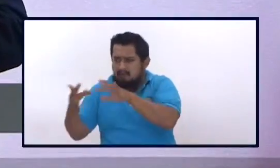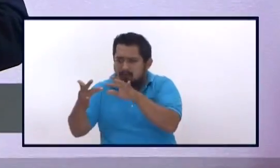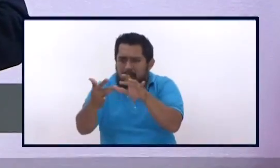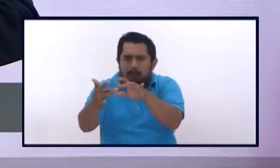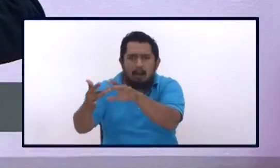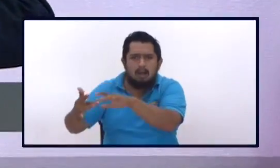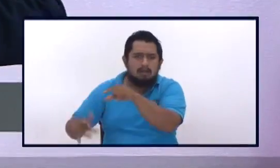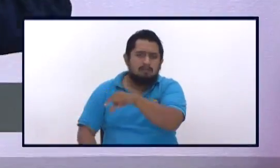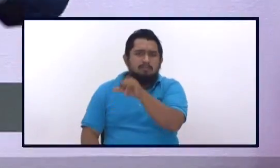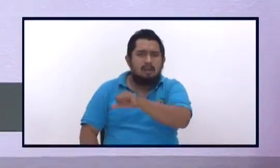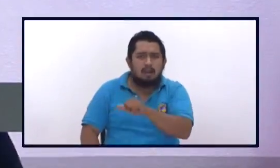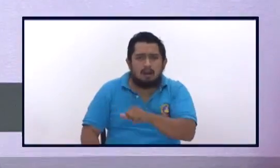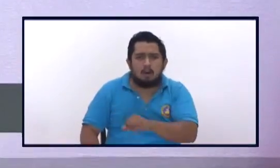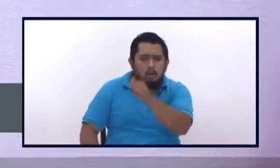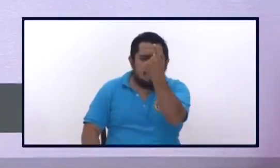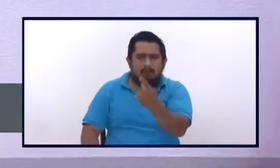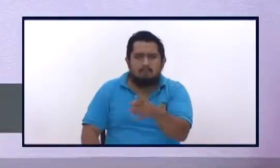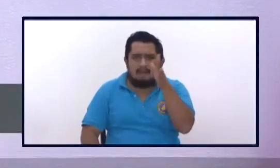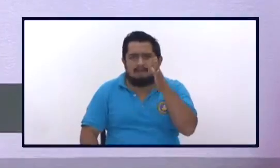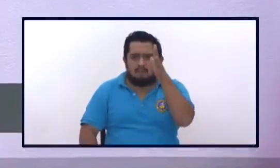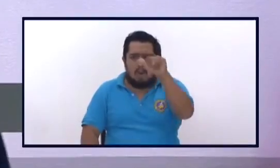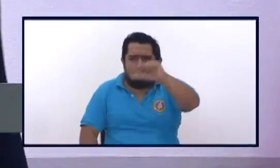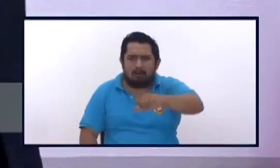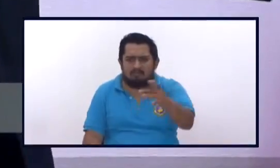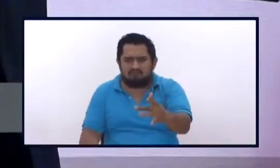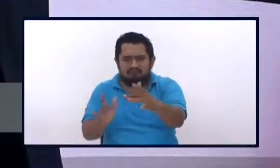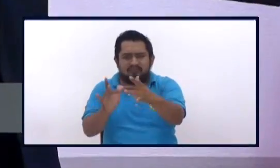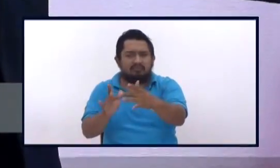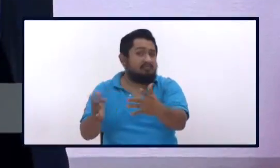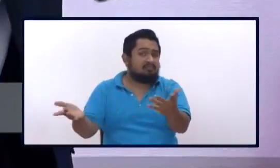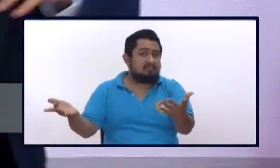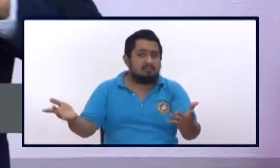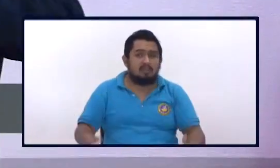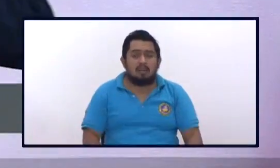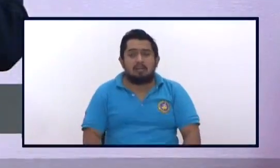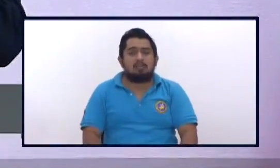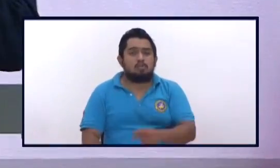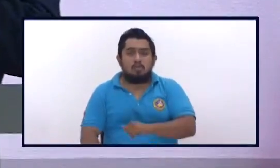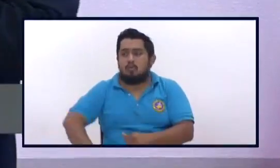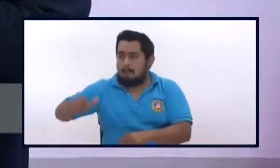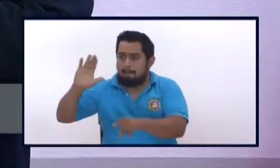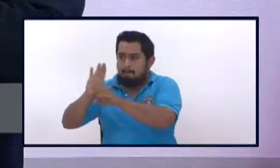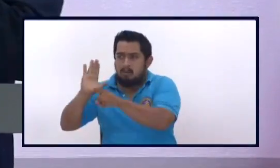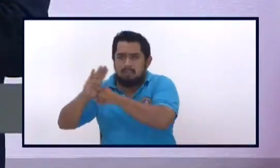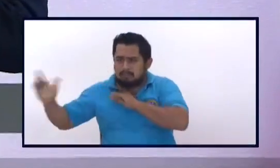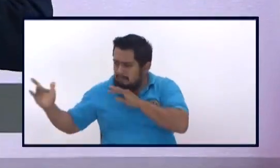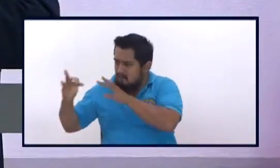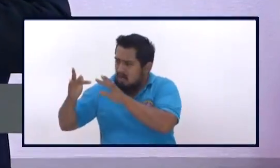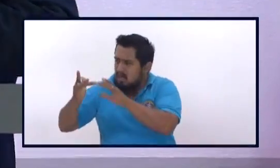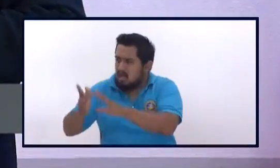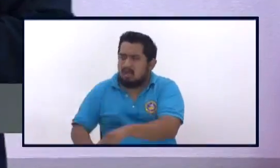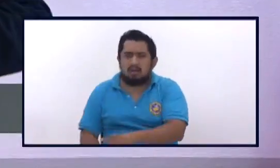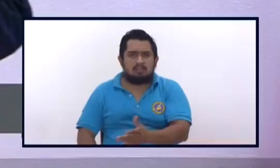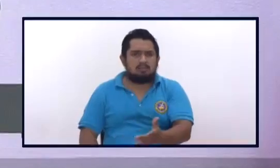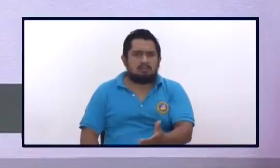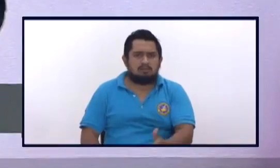periódico te conectas con las profecías que te cobran por intel a dar la casa te conectas con cualquier hijo de profeta que anda diciéndote que habla